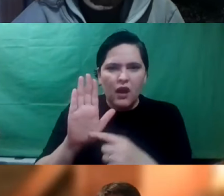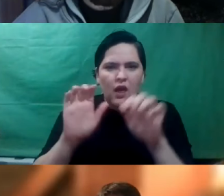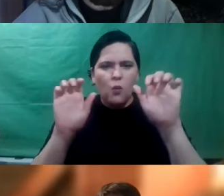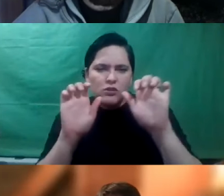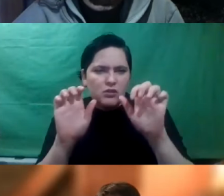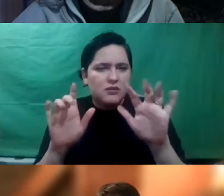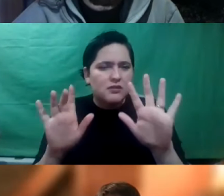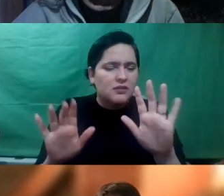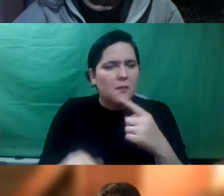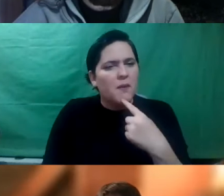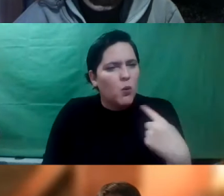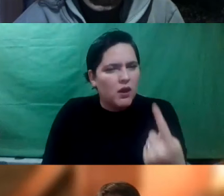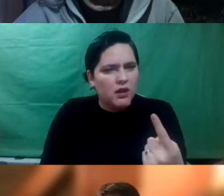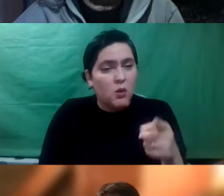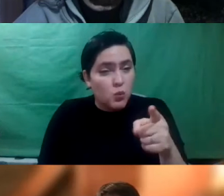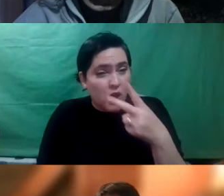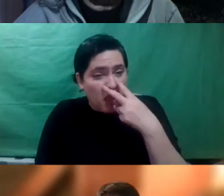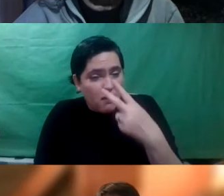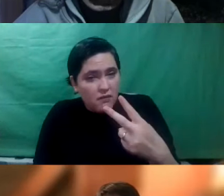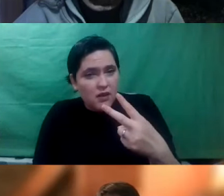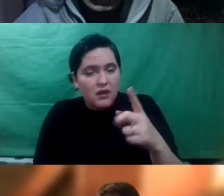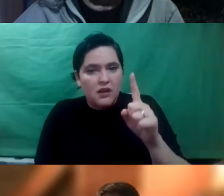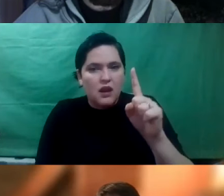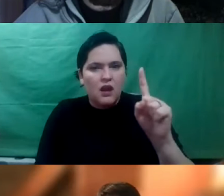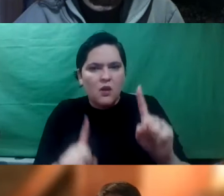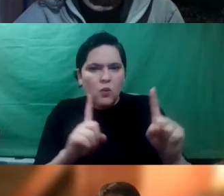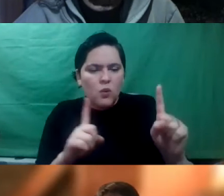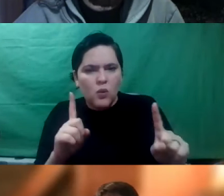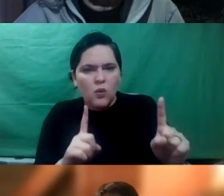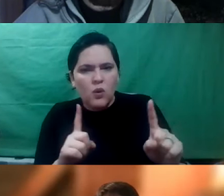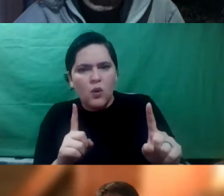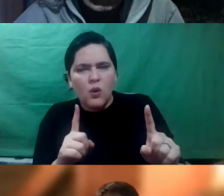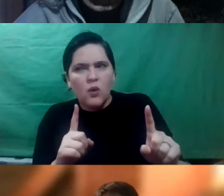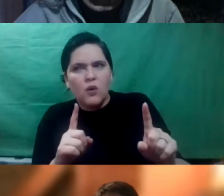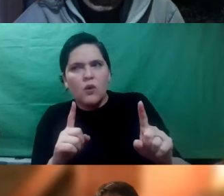si has visto algún approach biomecánico acerca de, primero,